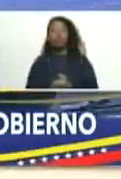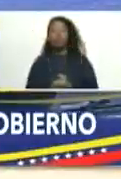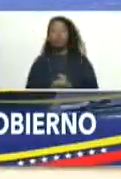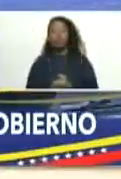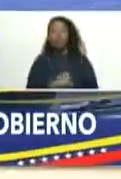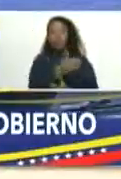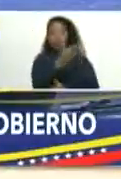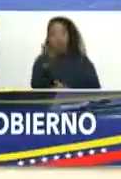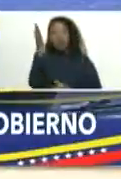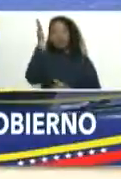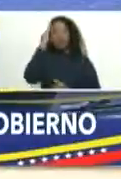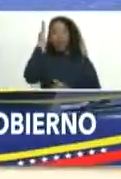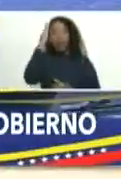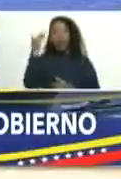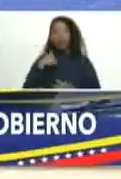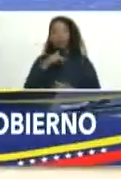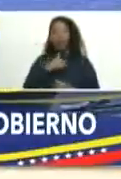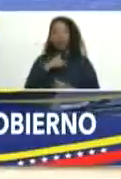lo saben,